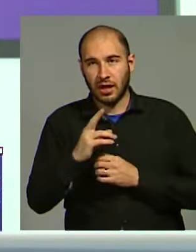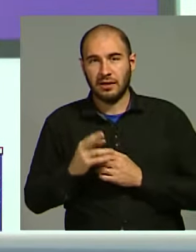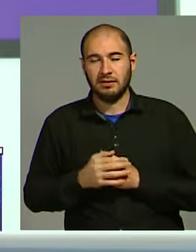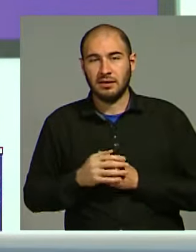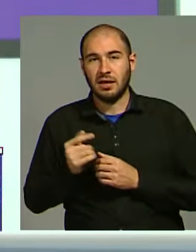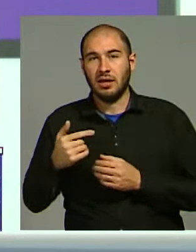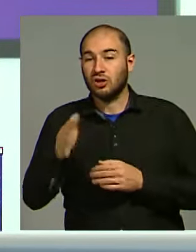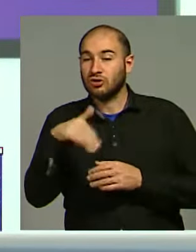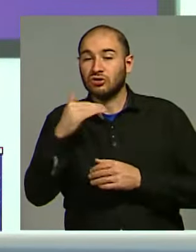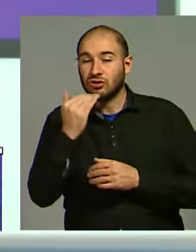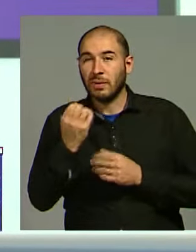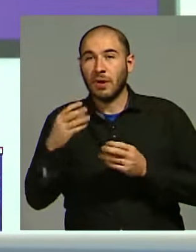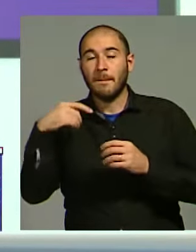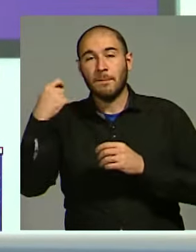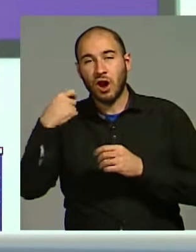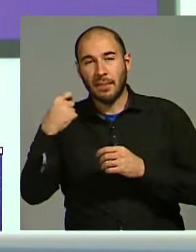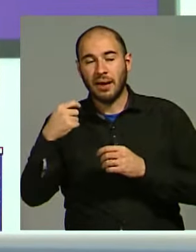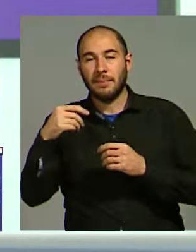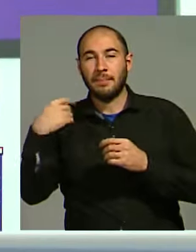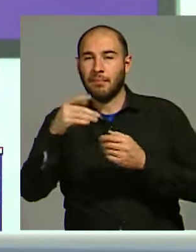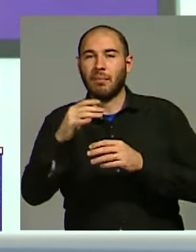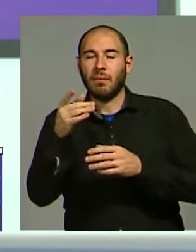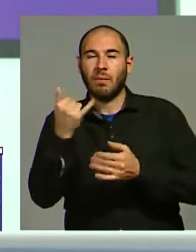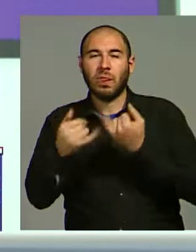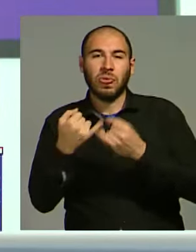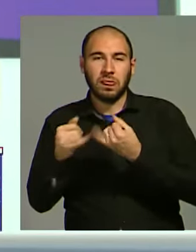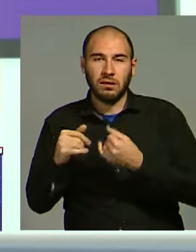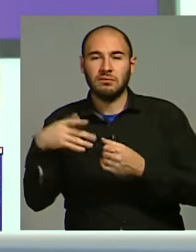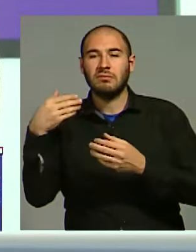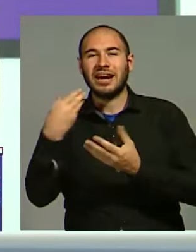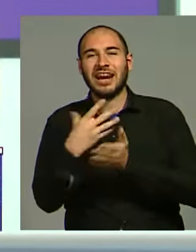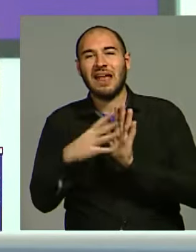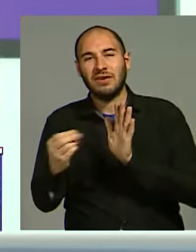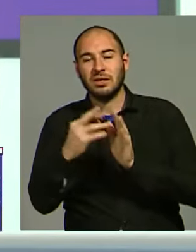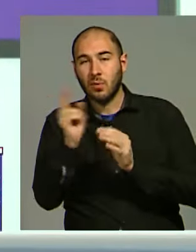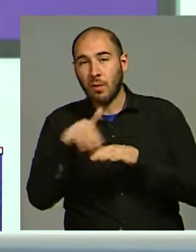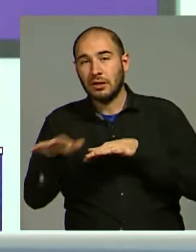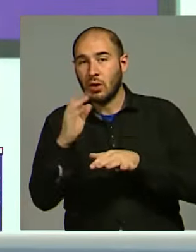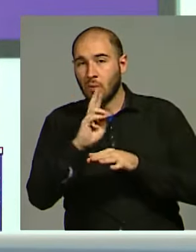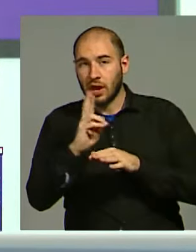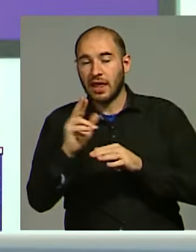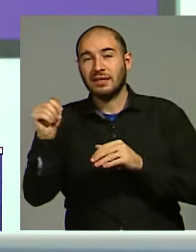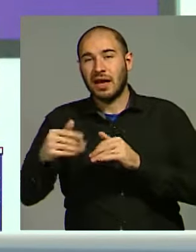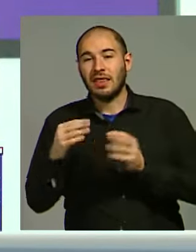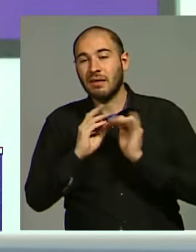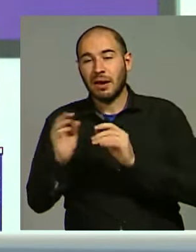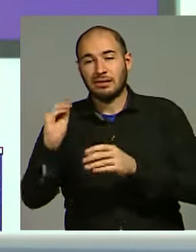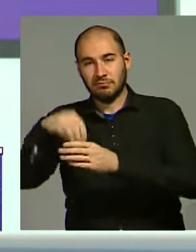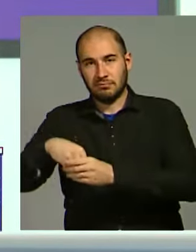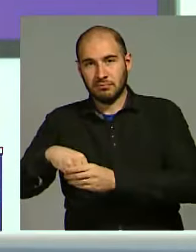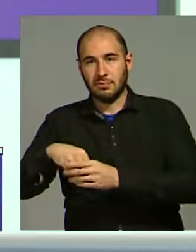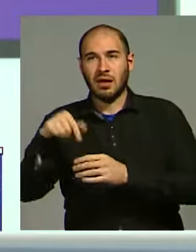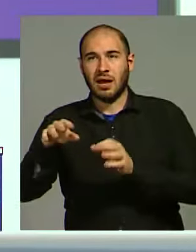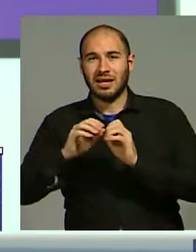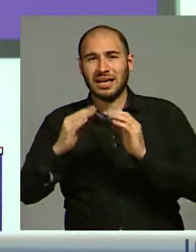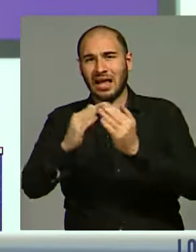no lo esperábamos, como son los programas de Chimentos, claro, pudieron ir referentes del movimiento de mujeres a instalar este debate y que llegara a un